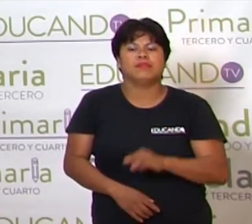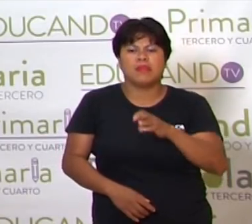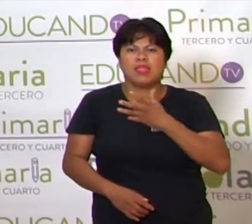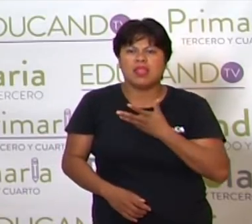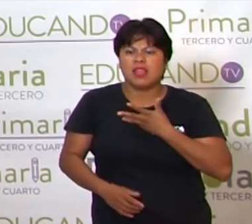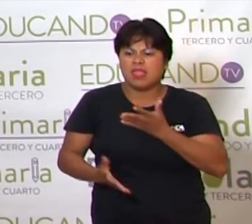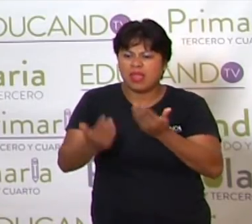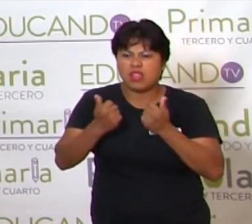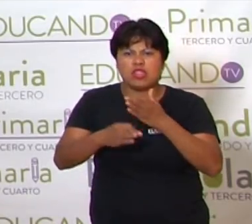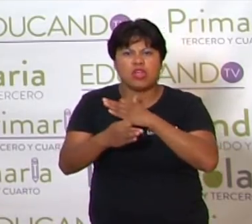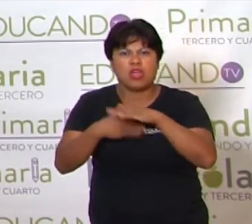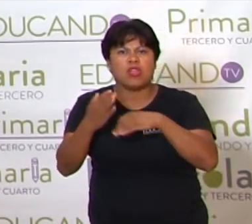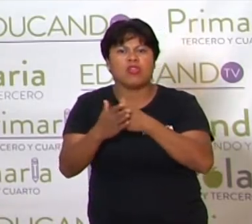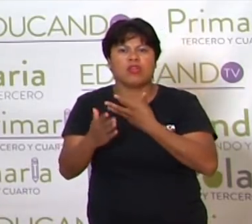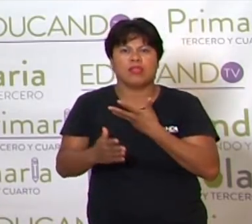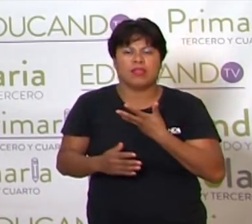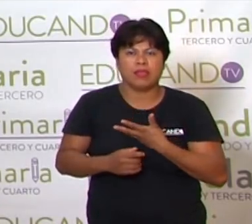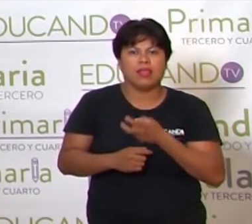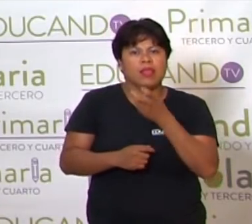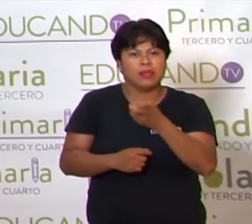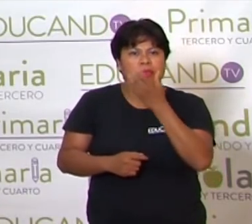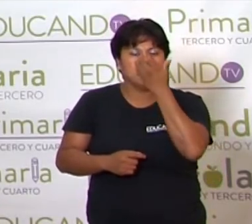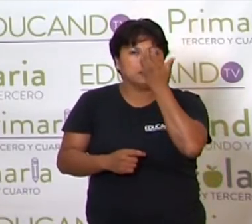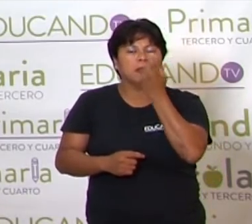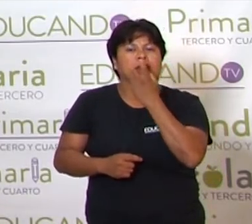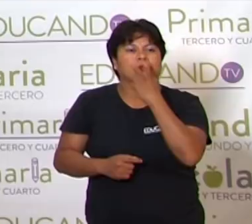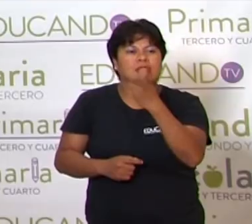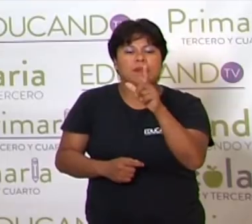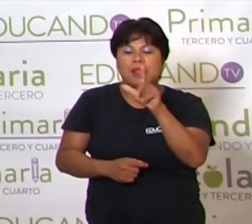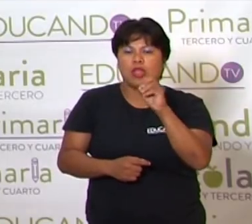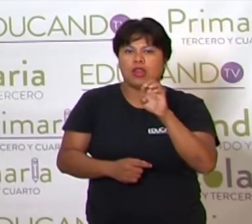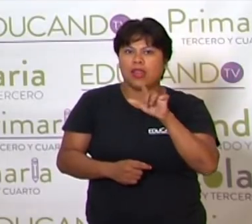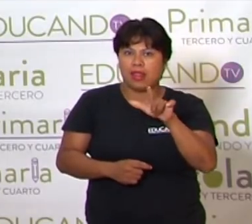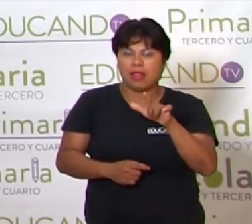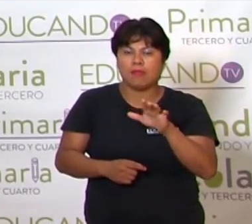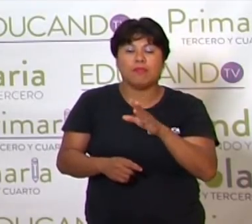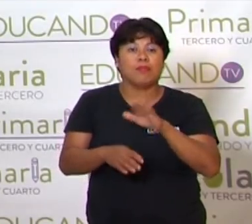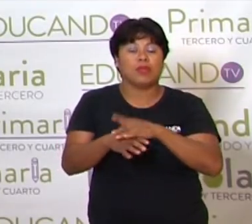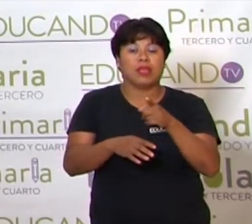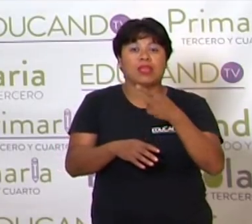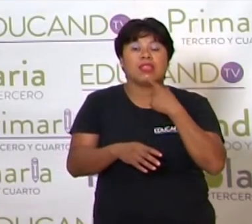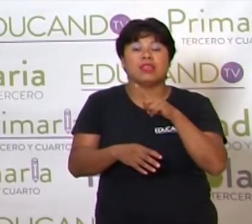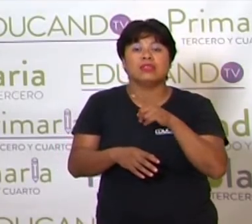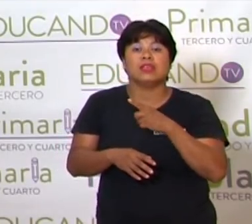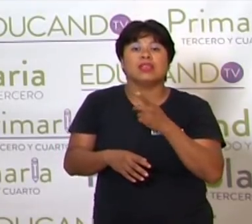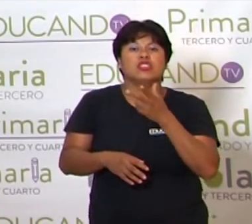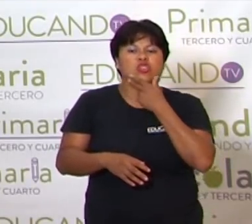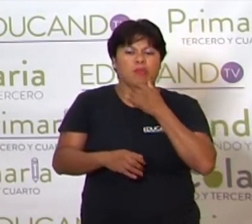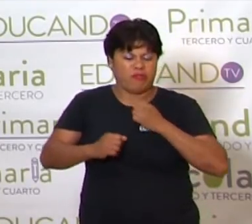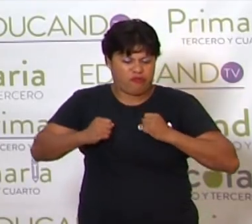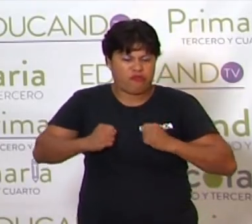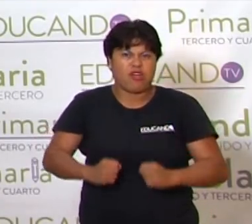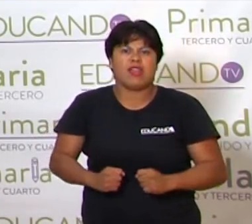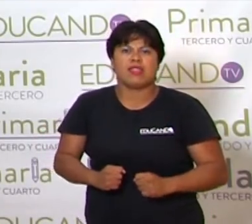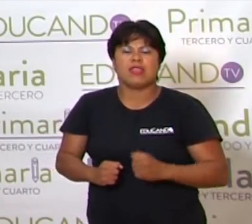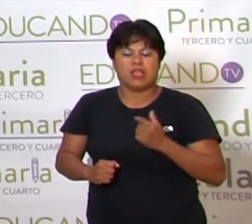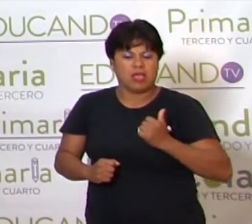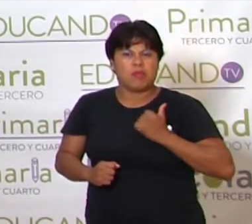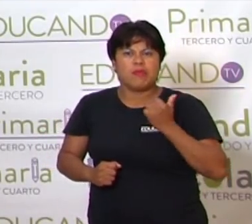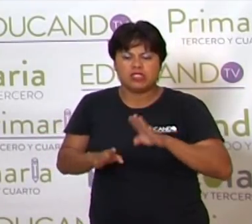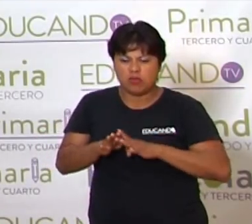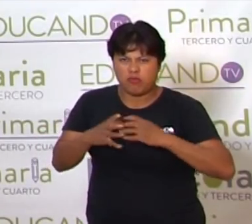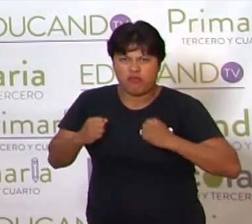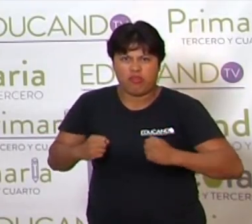que dar todo lo que consigan. Eso es lo que gritaba Leonel, porque aquí en el cartel me está diciendo que es un hombre fuerte y que aprovechaba